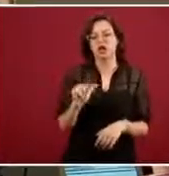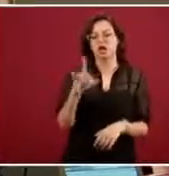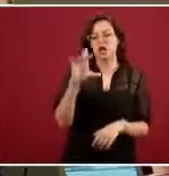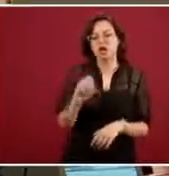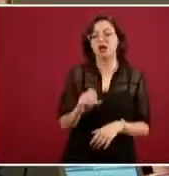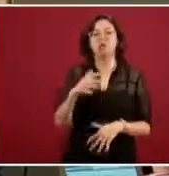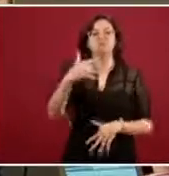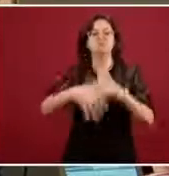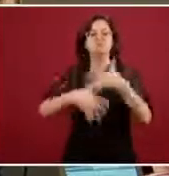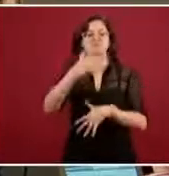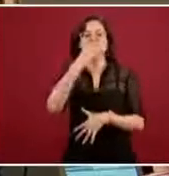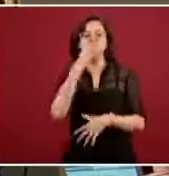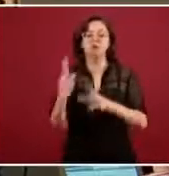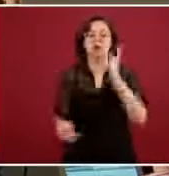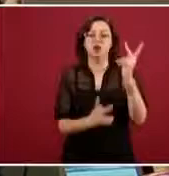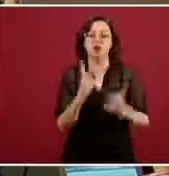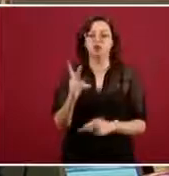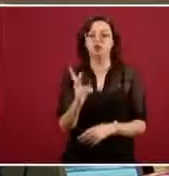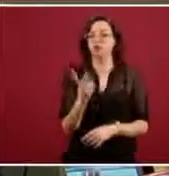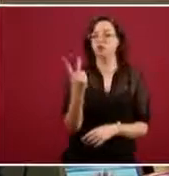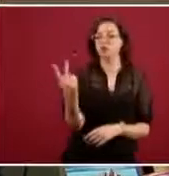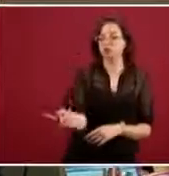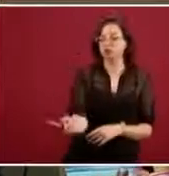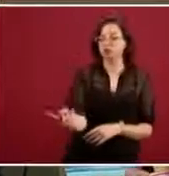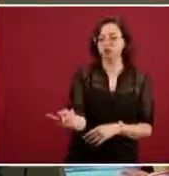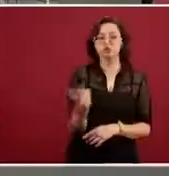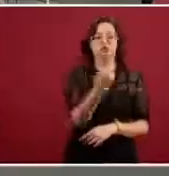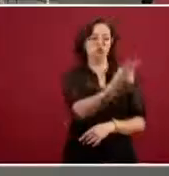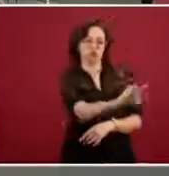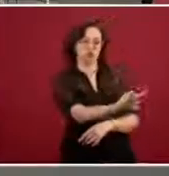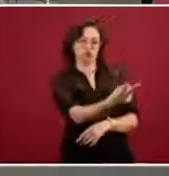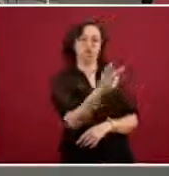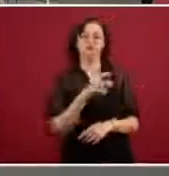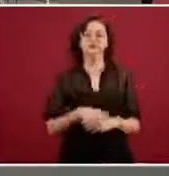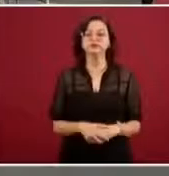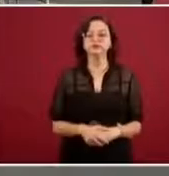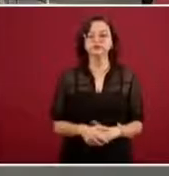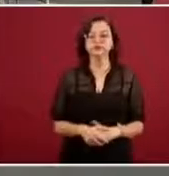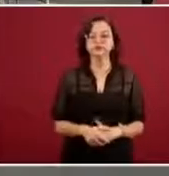para preguntas. Vamos a empezar con ustedes dos. Nos pasamos aquí con ustedes dos.